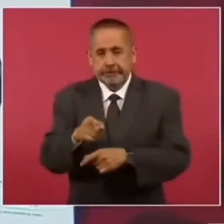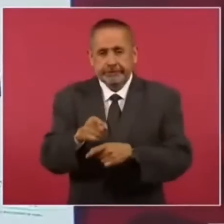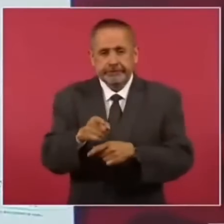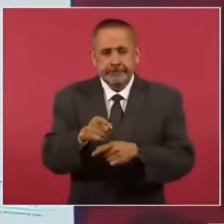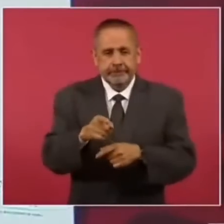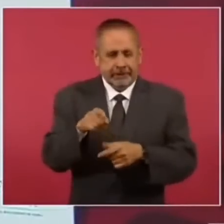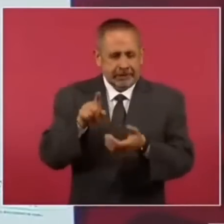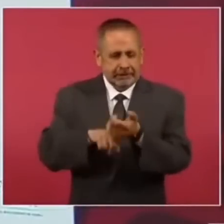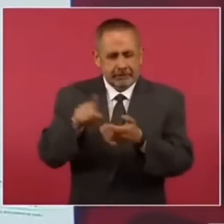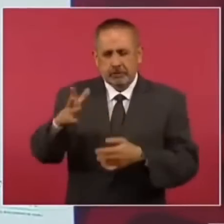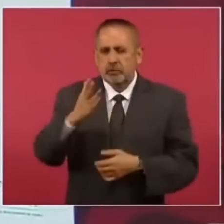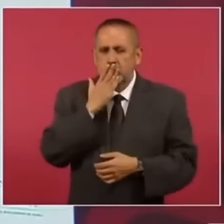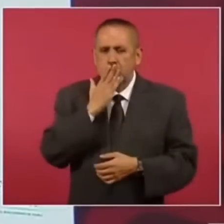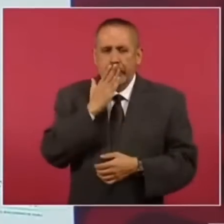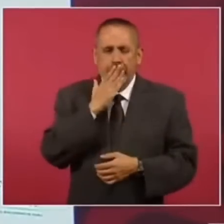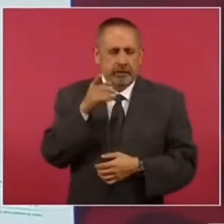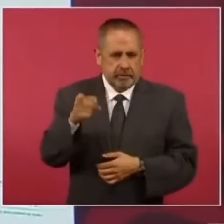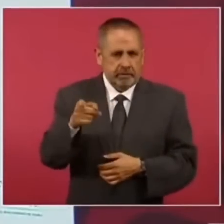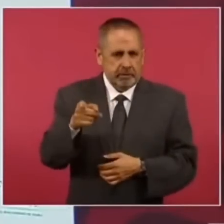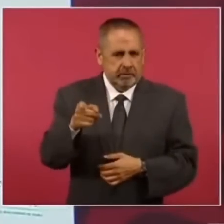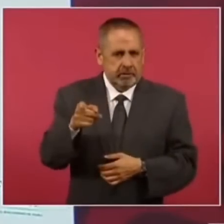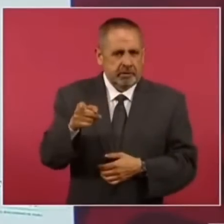en Sonora,